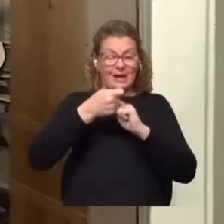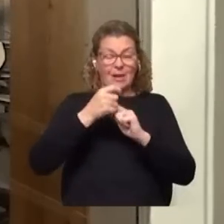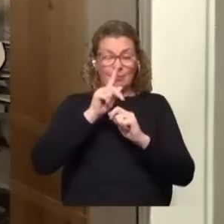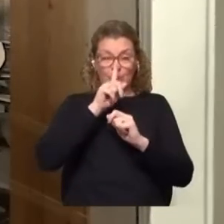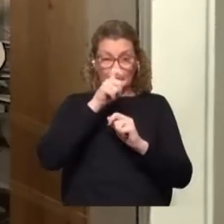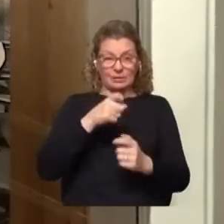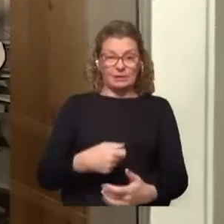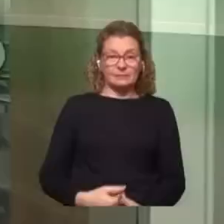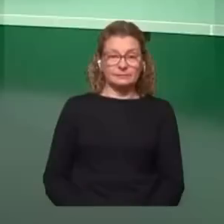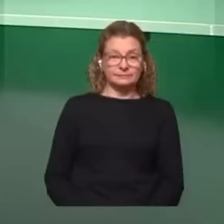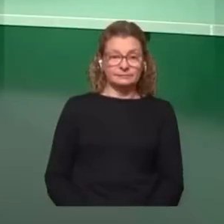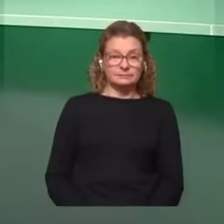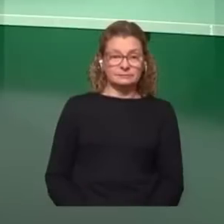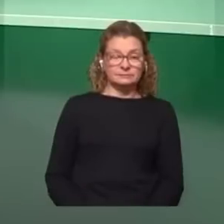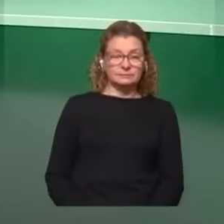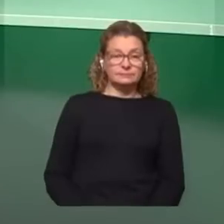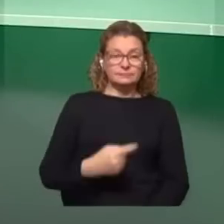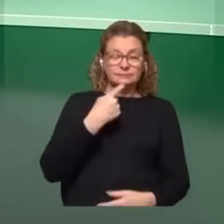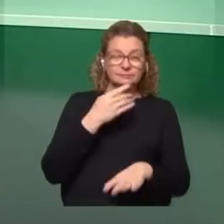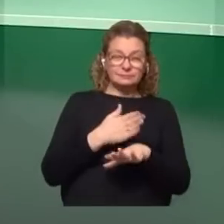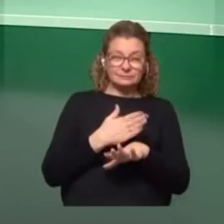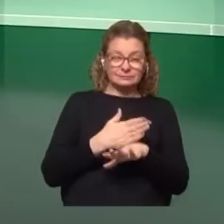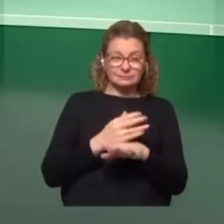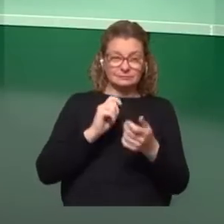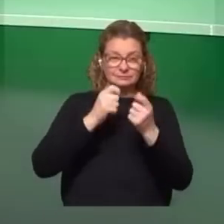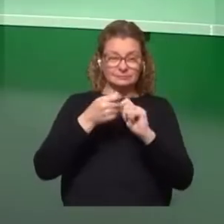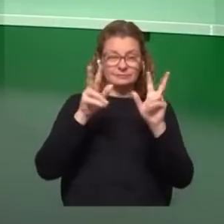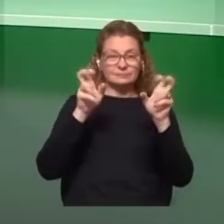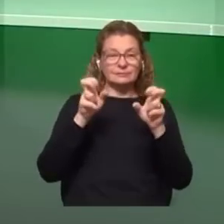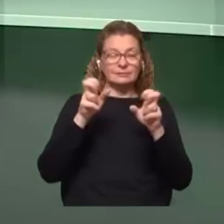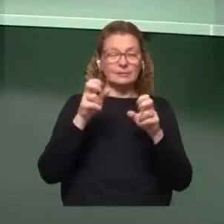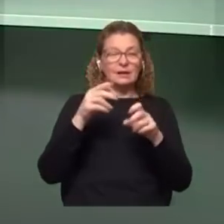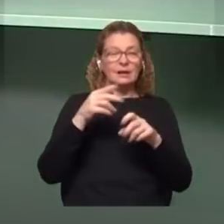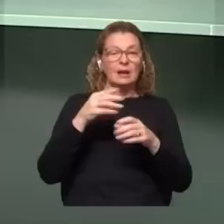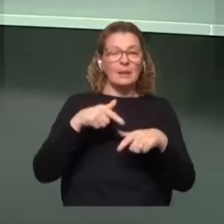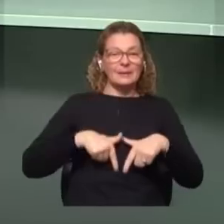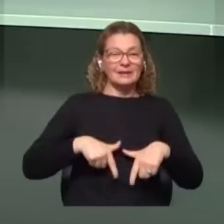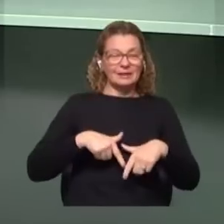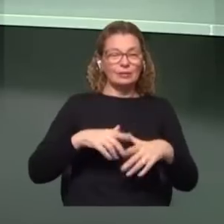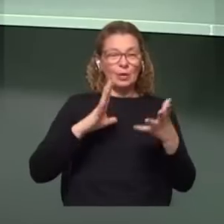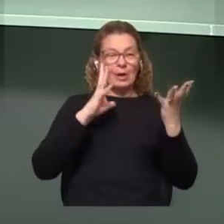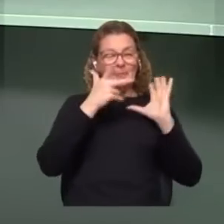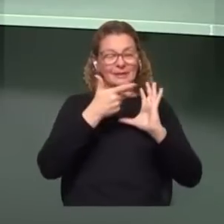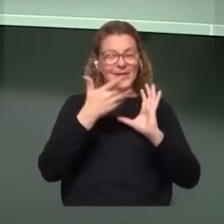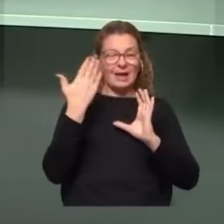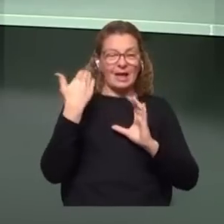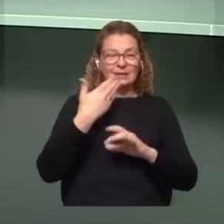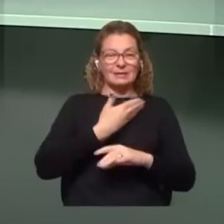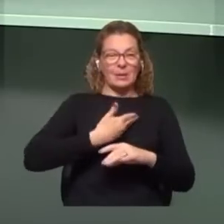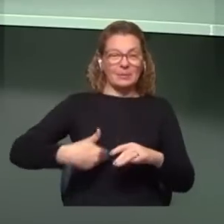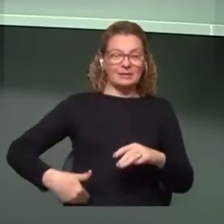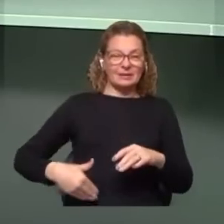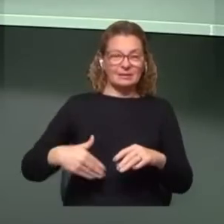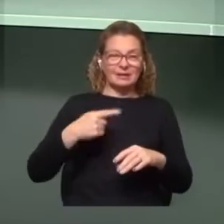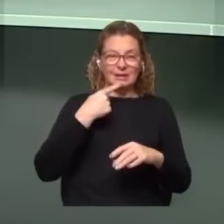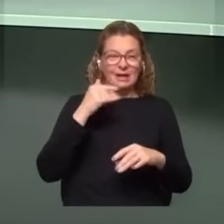Montevideo lo adelantamos hace instantes cambiando de tema Robert actual ministro de ambiente ex vicepresidente de ante